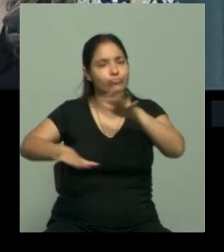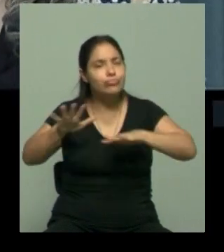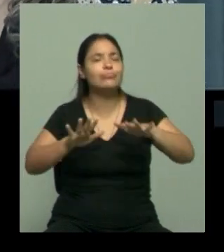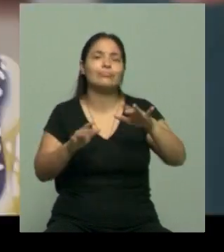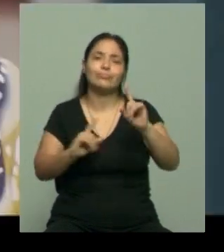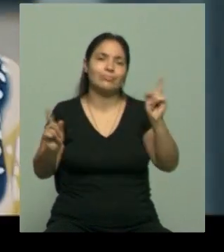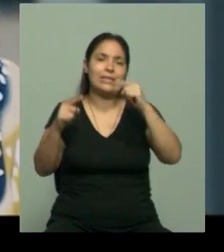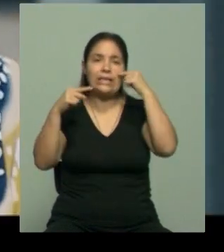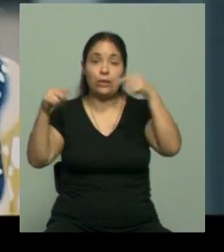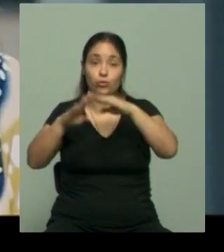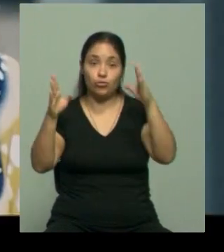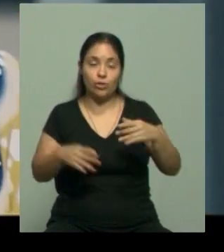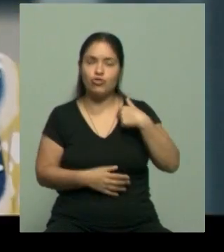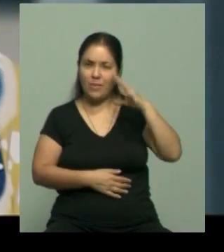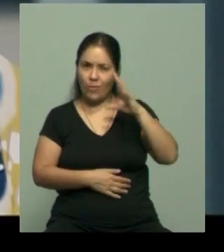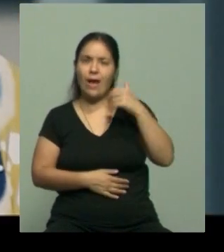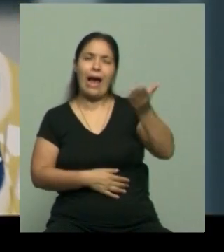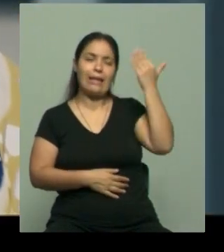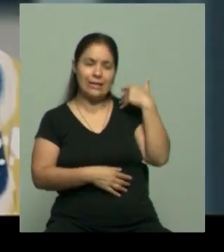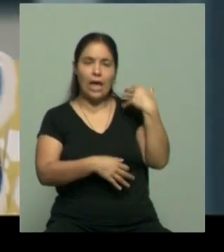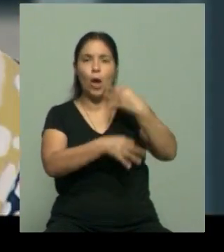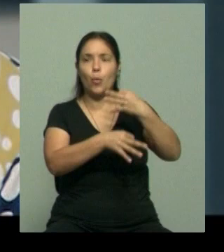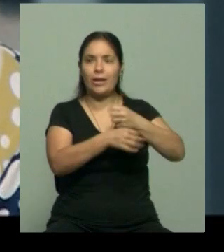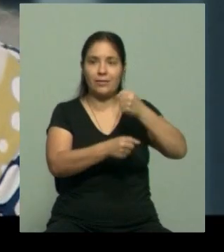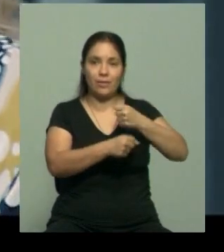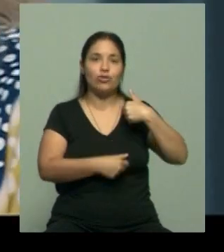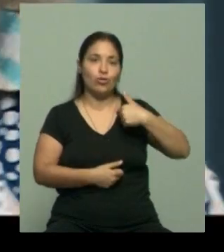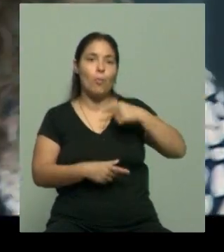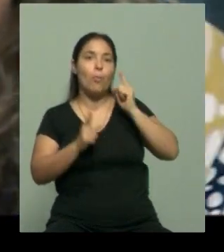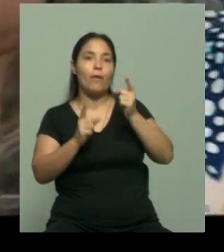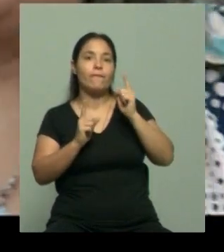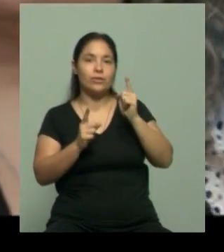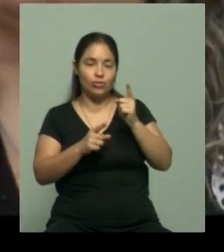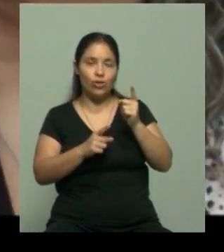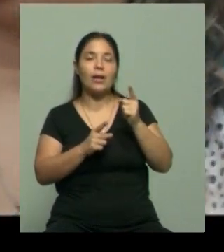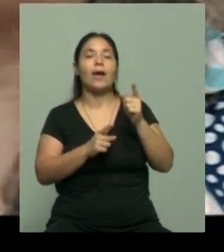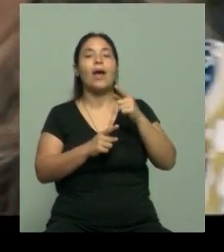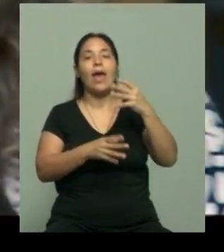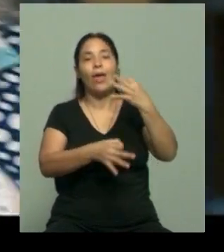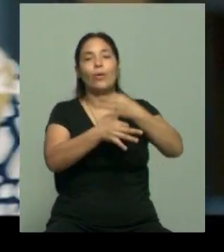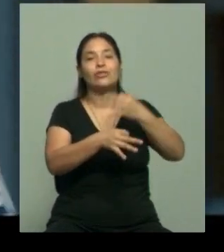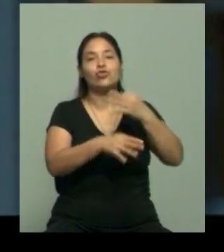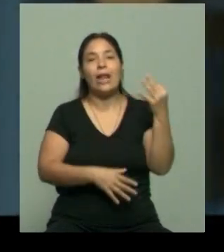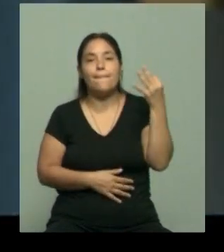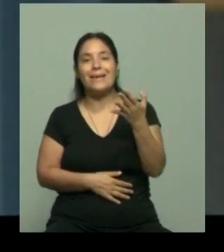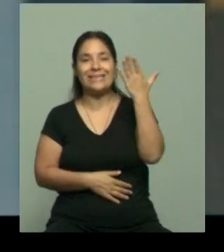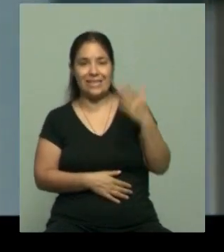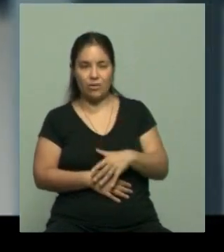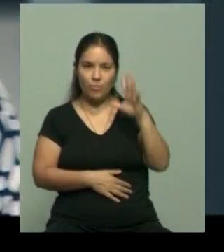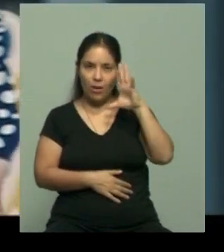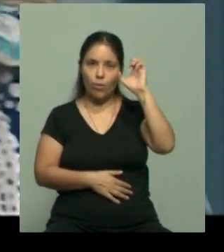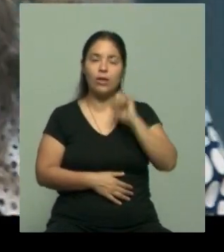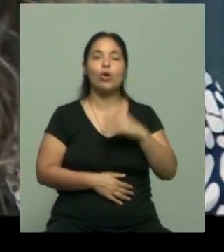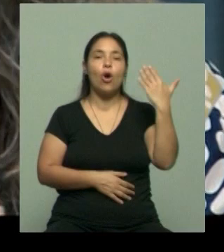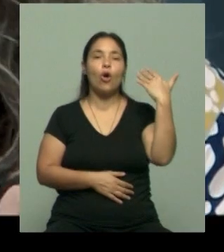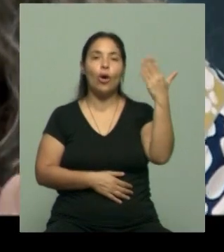recuerdo en ese momento estaba trabajando en escuela, yo soy docente de educación especial, estaba en escuela especial, me acuerdo de las jornadas institucionales